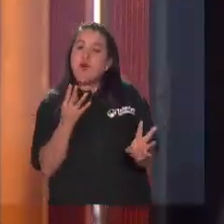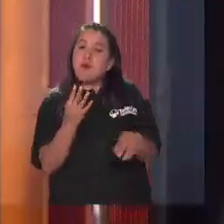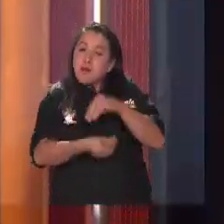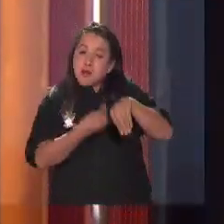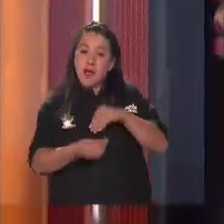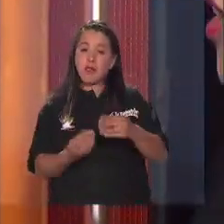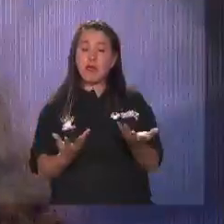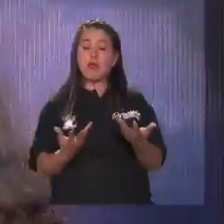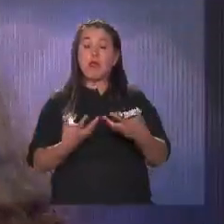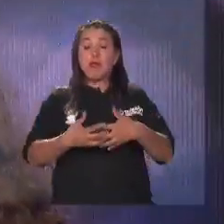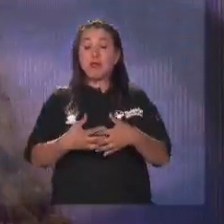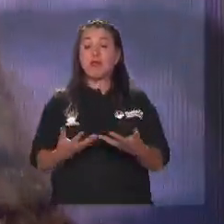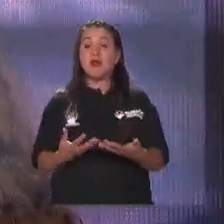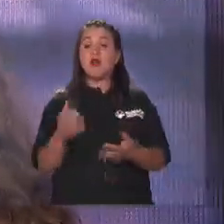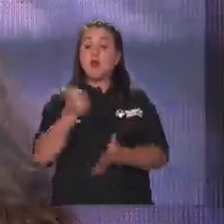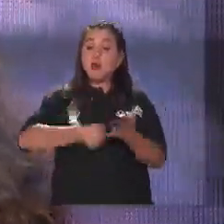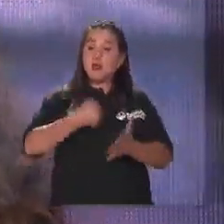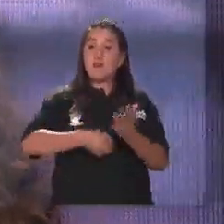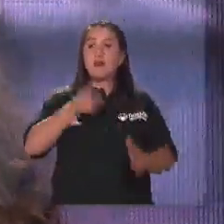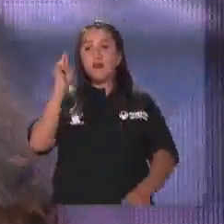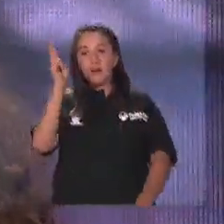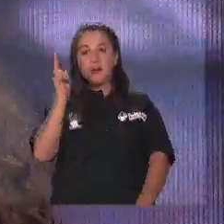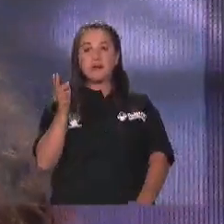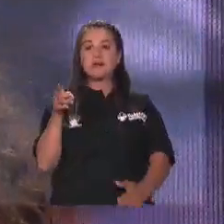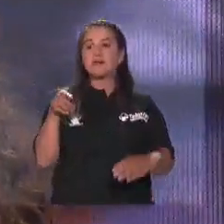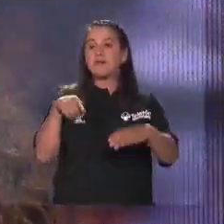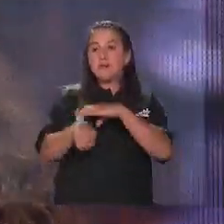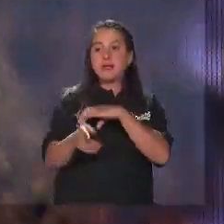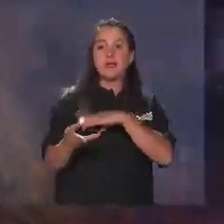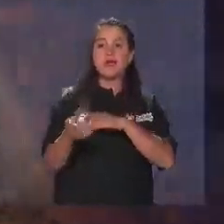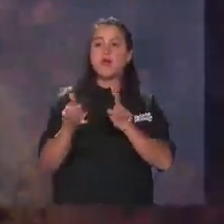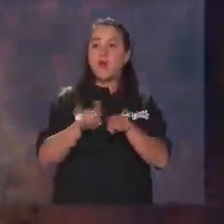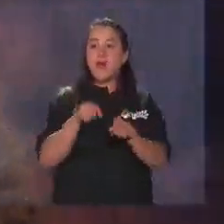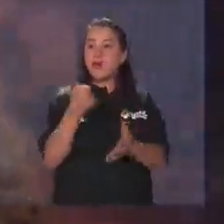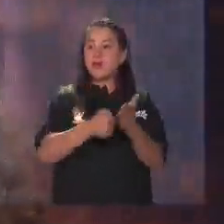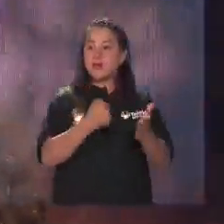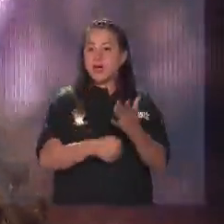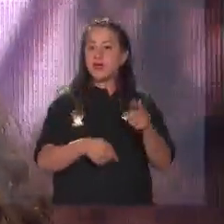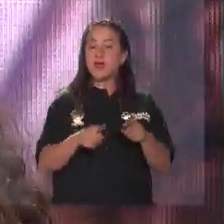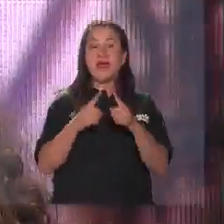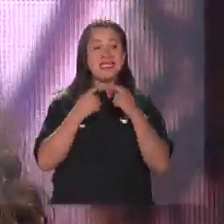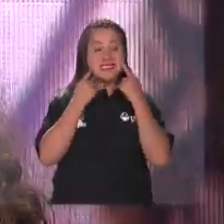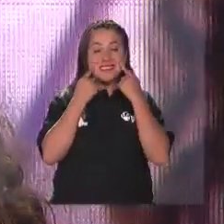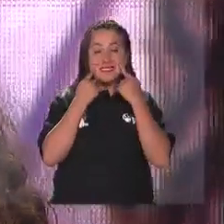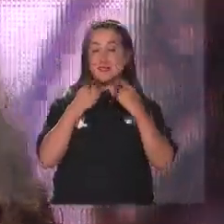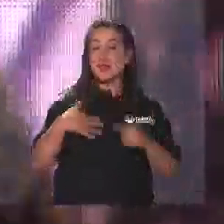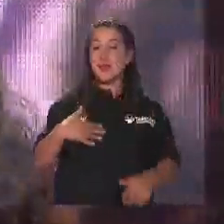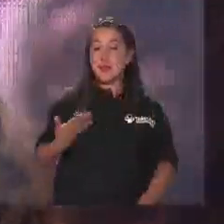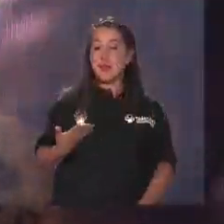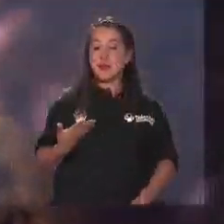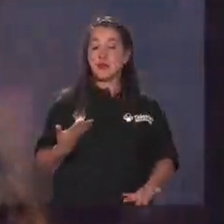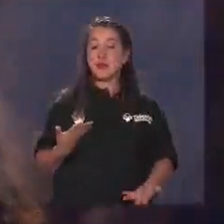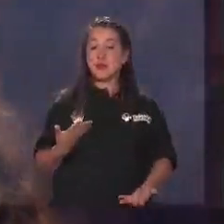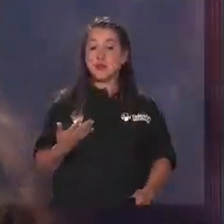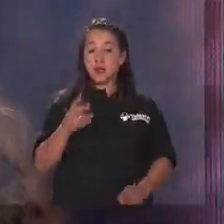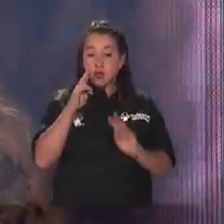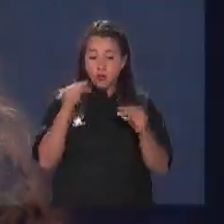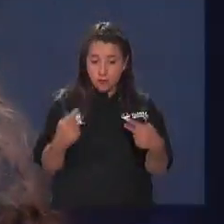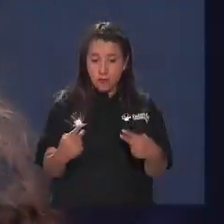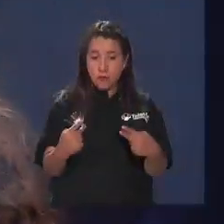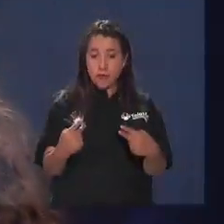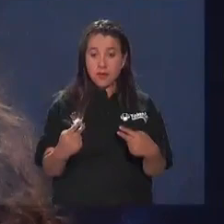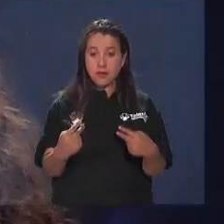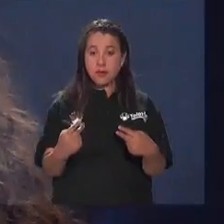Estamos ahí, luchamos en el metro para poder tomarlo. Estamos ahí presentes con nuestra sonrisa y queremos que nos tomen en cuenta porque ahí